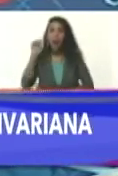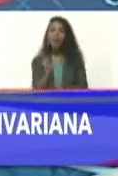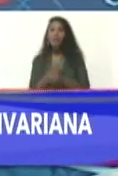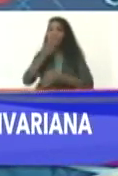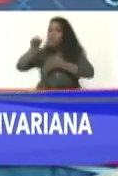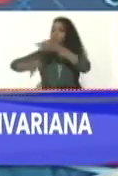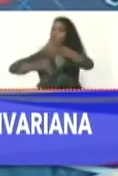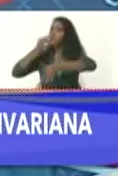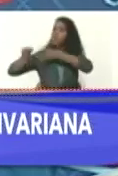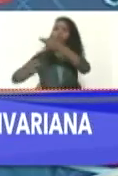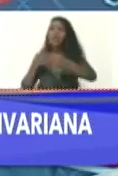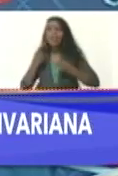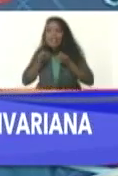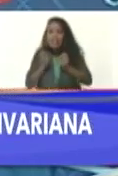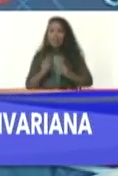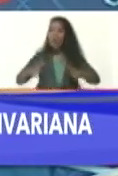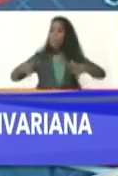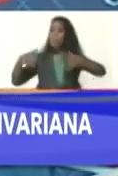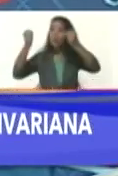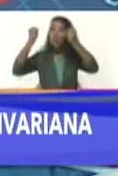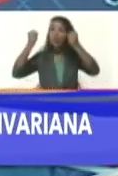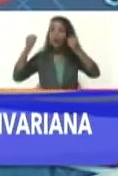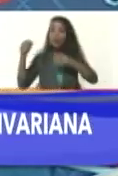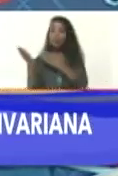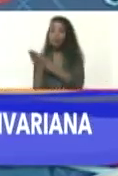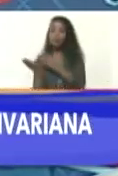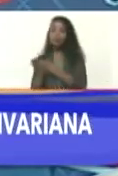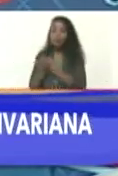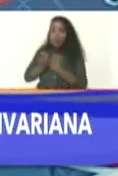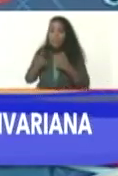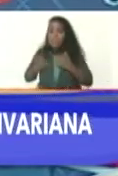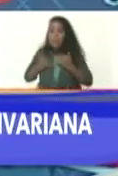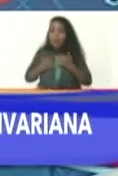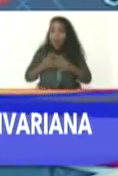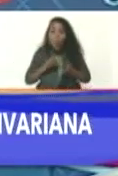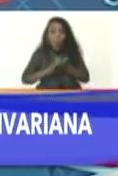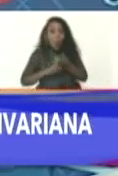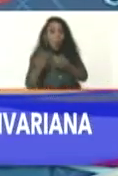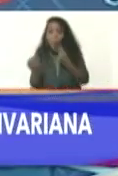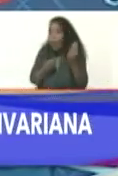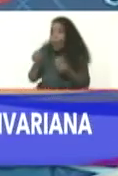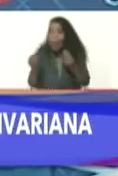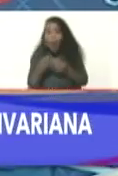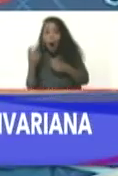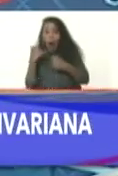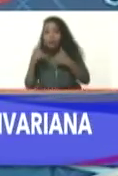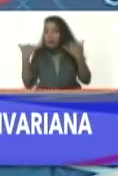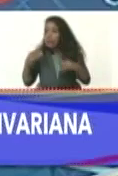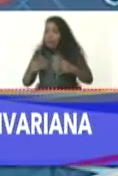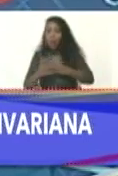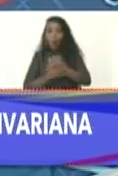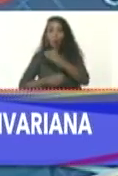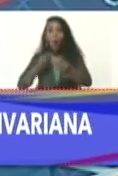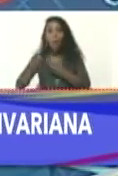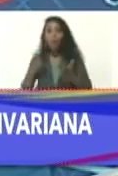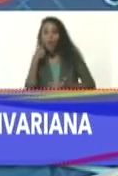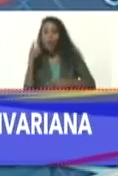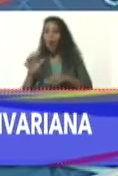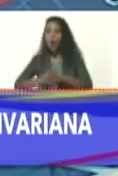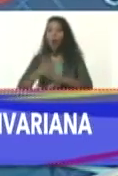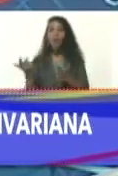declarando, tratando de salvar el pellejo, tratando de salvar sus cargos. Porque Donald